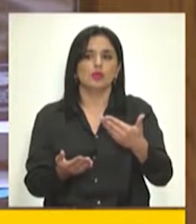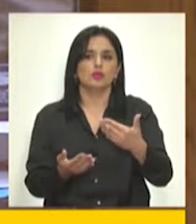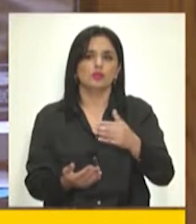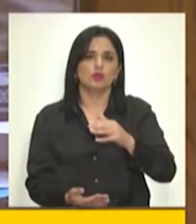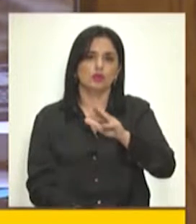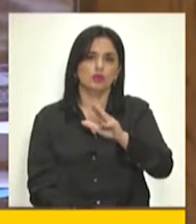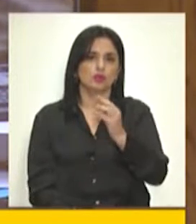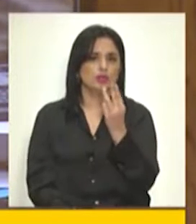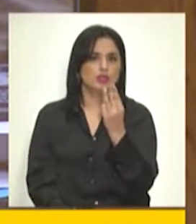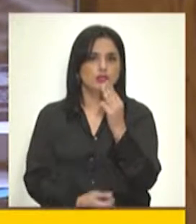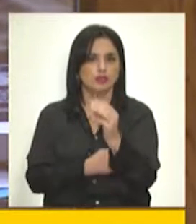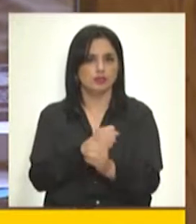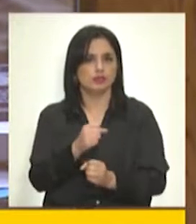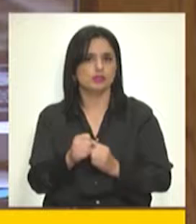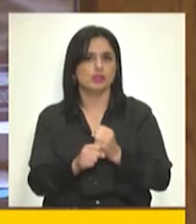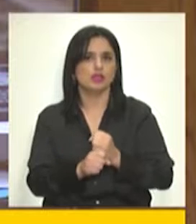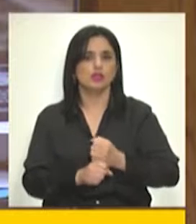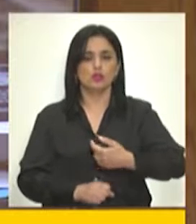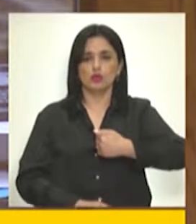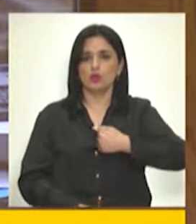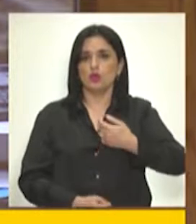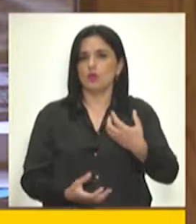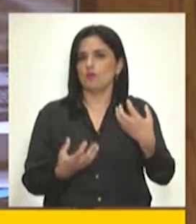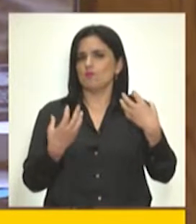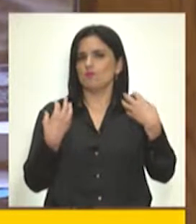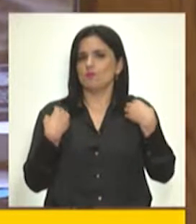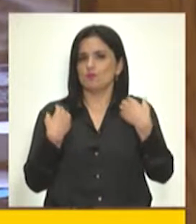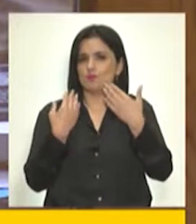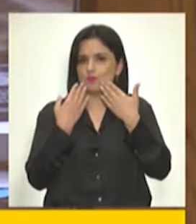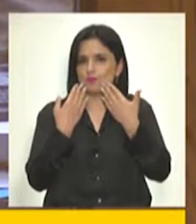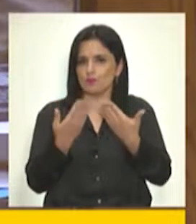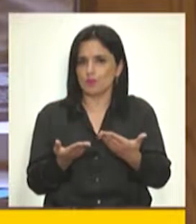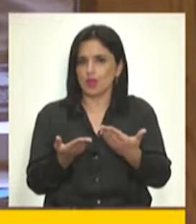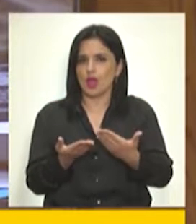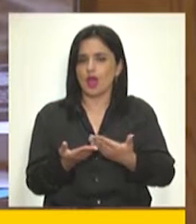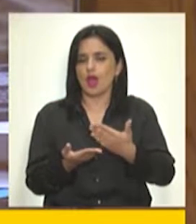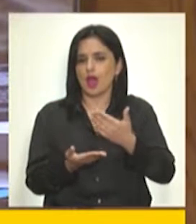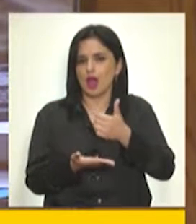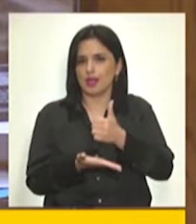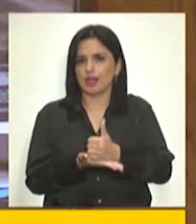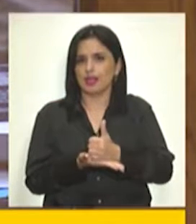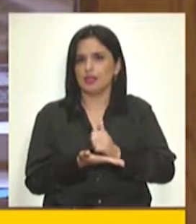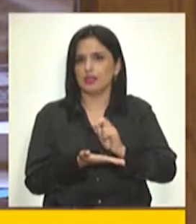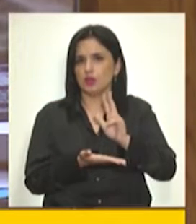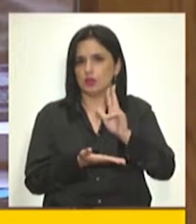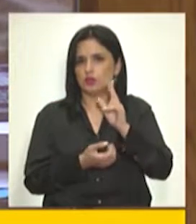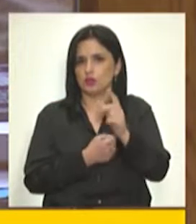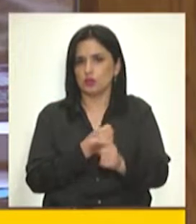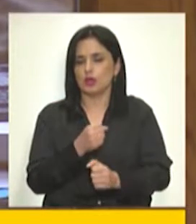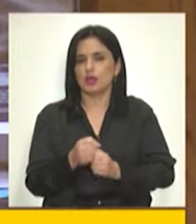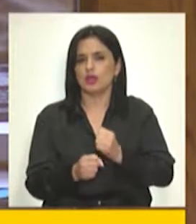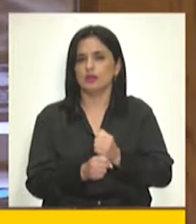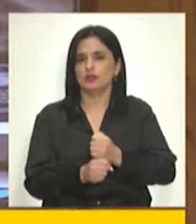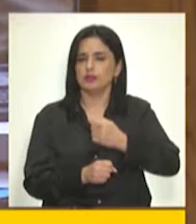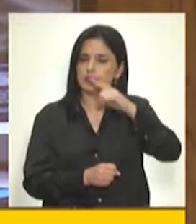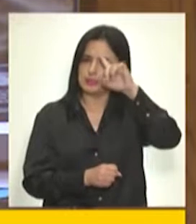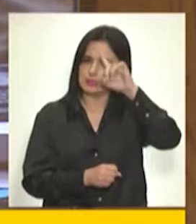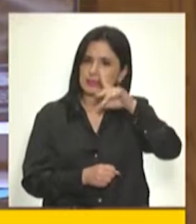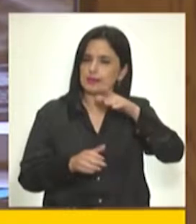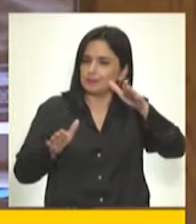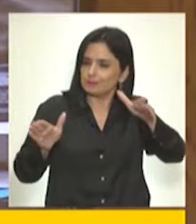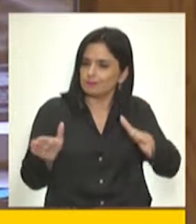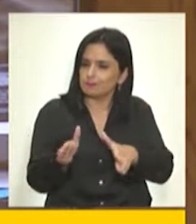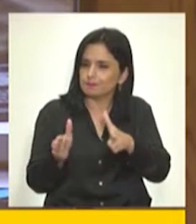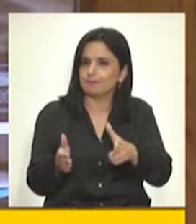el privilegio de ser alcalde durante ocho años en esa comuna y saber del empuje del empeño de la fuerza de